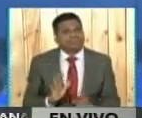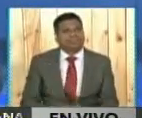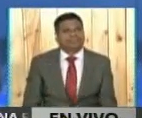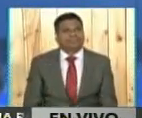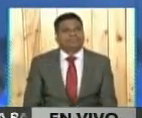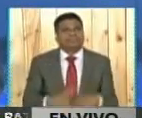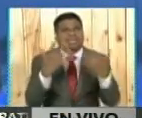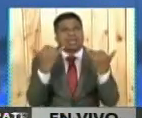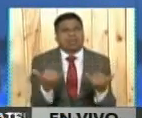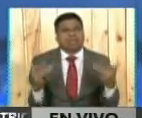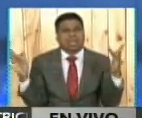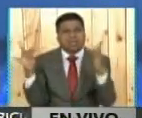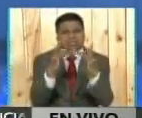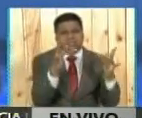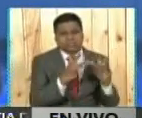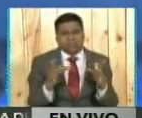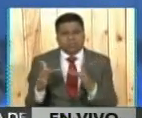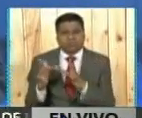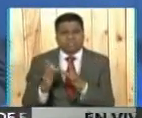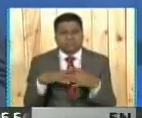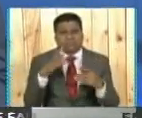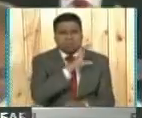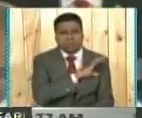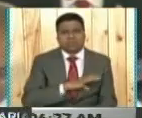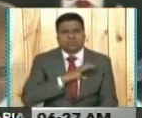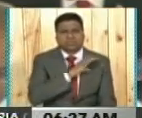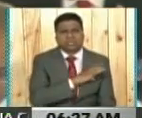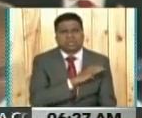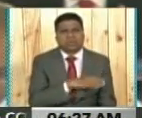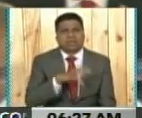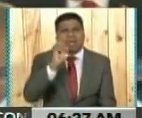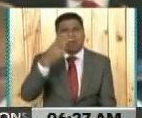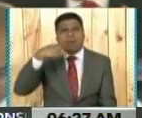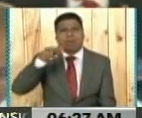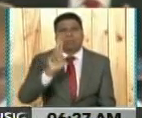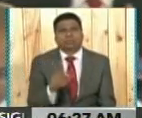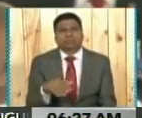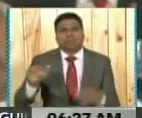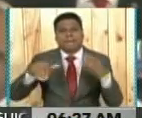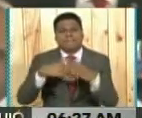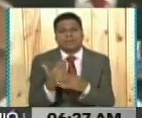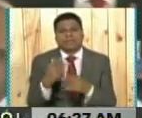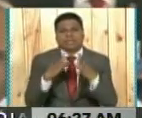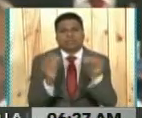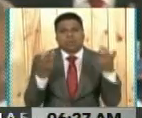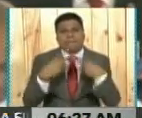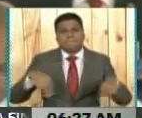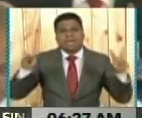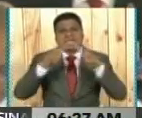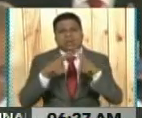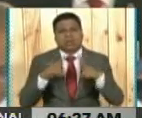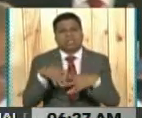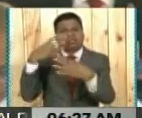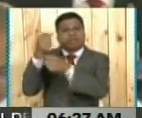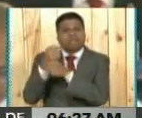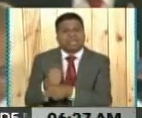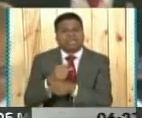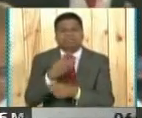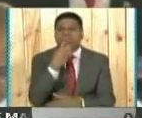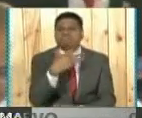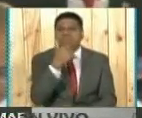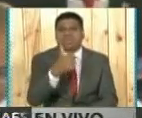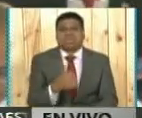Vamos de nuevo al Consejo de Derechos Humanos de la ONU. Modelo inclusivo, basado en valores de transparencia, confiabilidad y